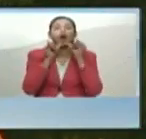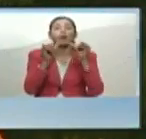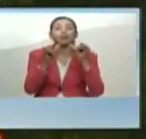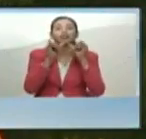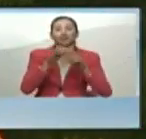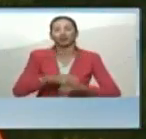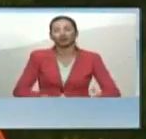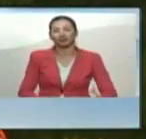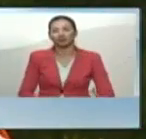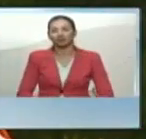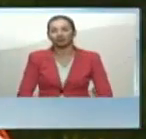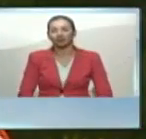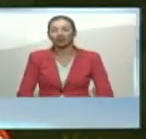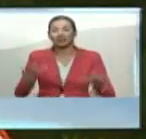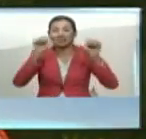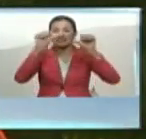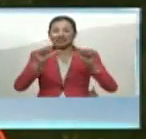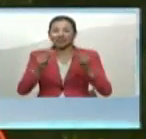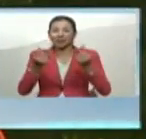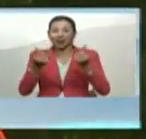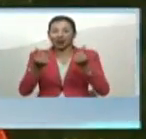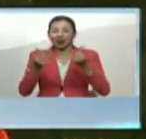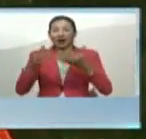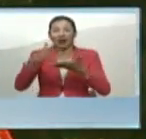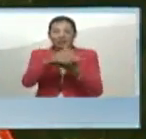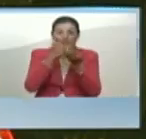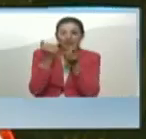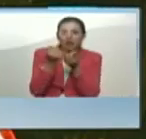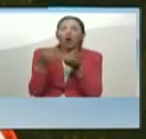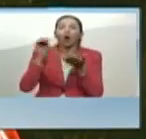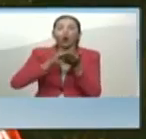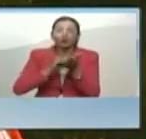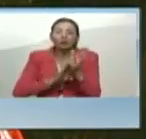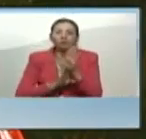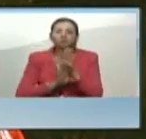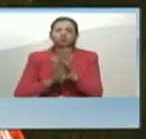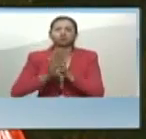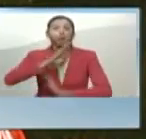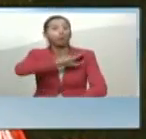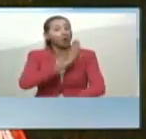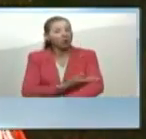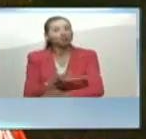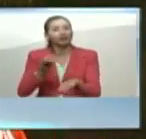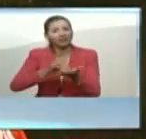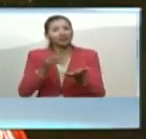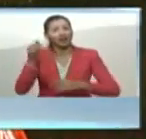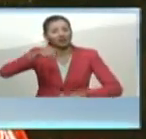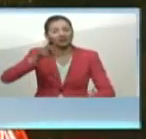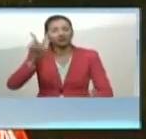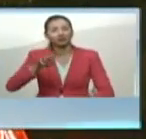capitalismo está en Venezuela recomponiendo su sistema de dominación político, ideológico, de los antivalores.